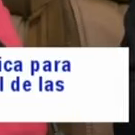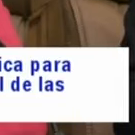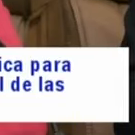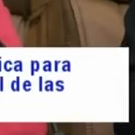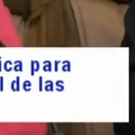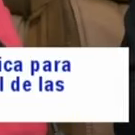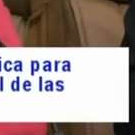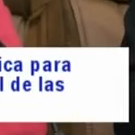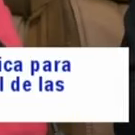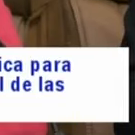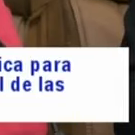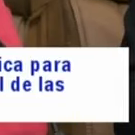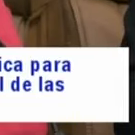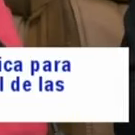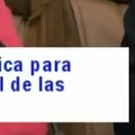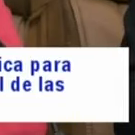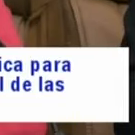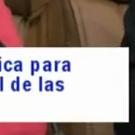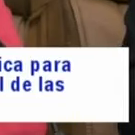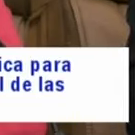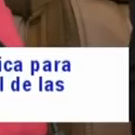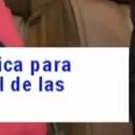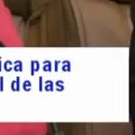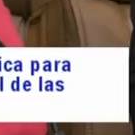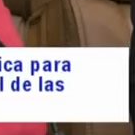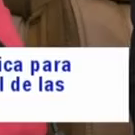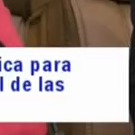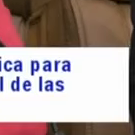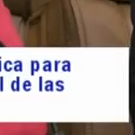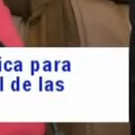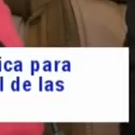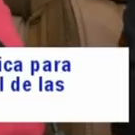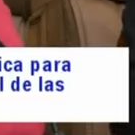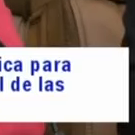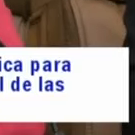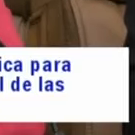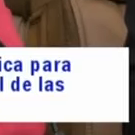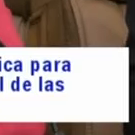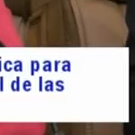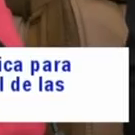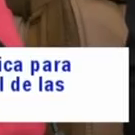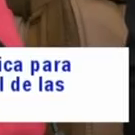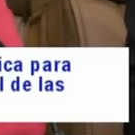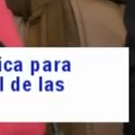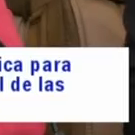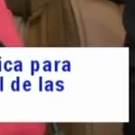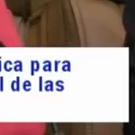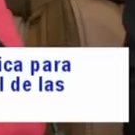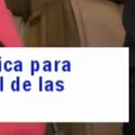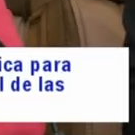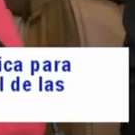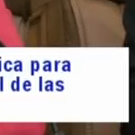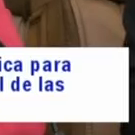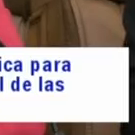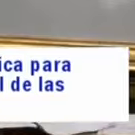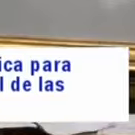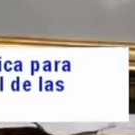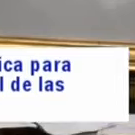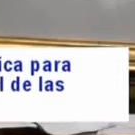de la construcción del nuevo modelo de sociedad socialista de igualdad, equidad y justicia social. Es todo, vicepresidente.